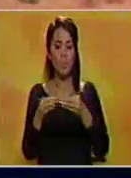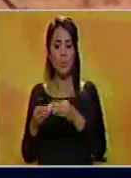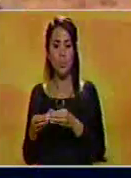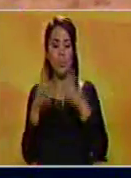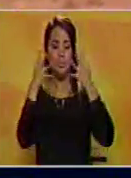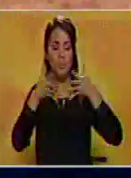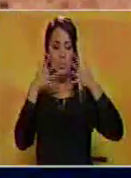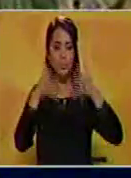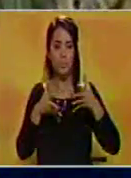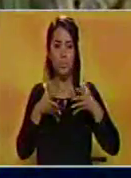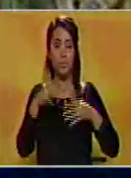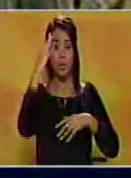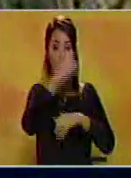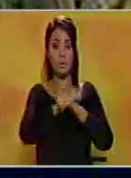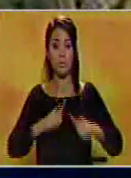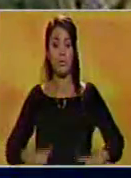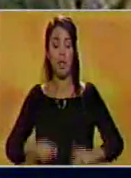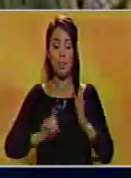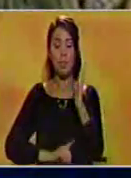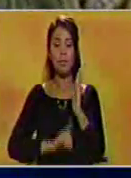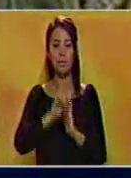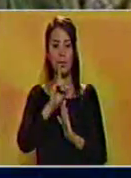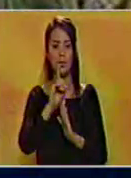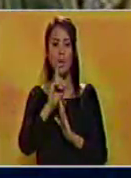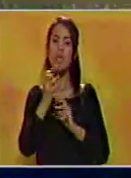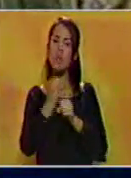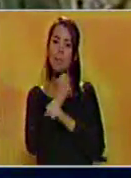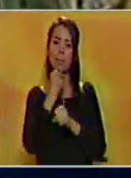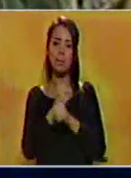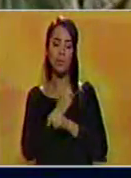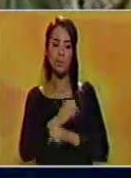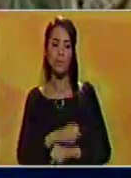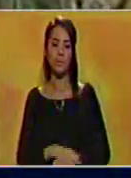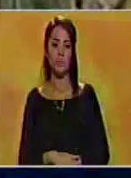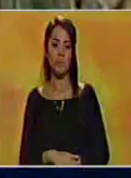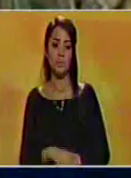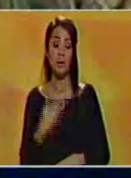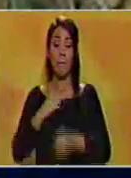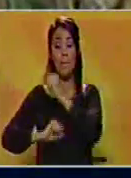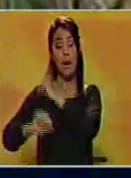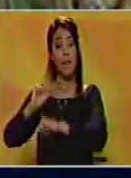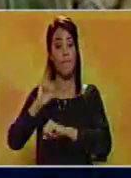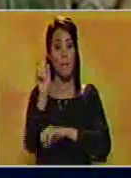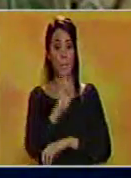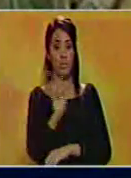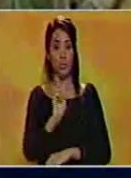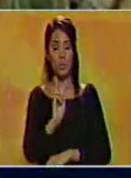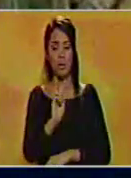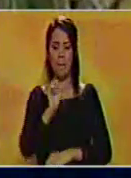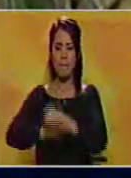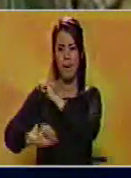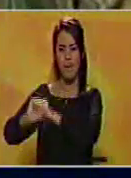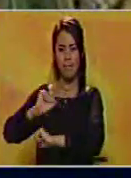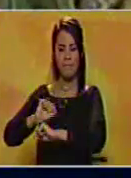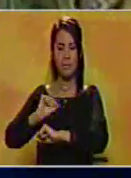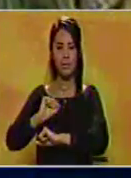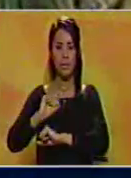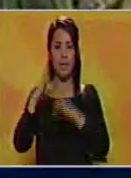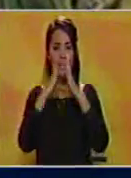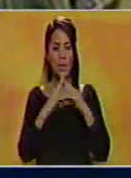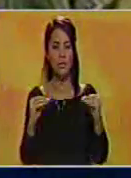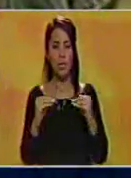nuestra fuerza armada nos estamos desarrollando y estamos trabajando para defender a venezuela para defenderla de los